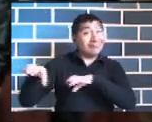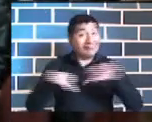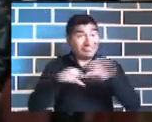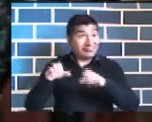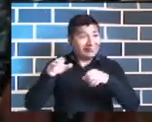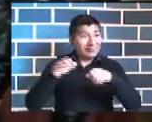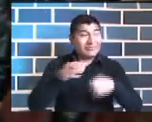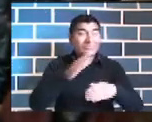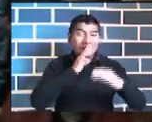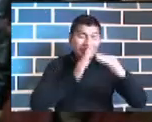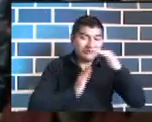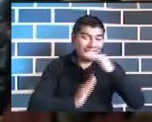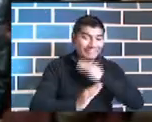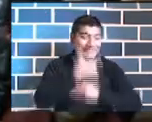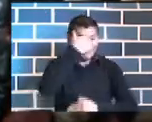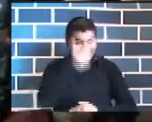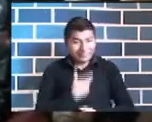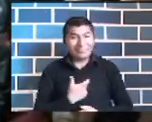Haciéndonos humildes,